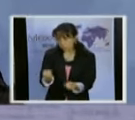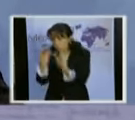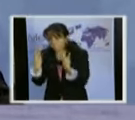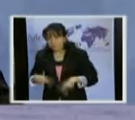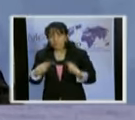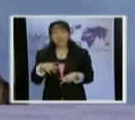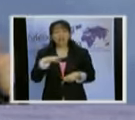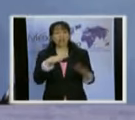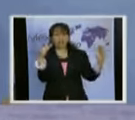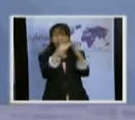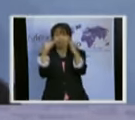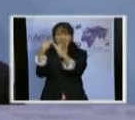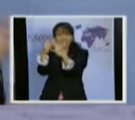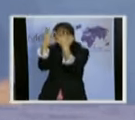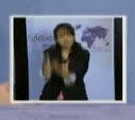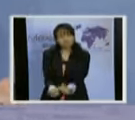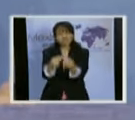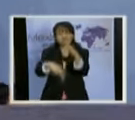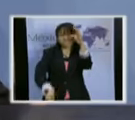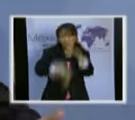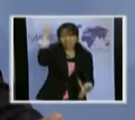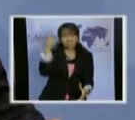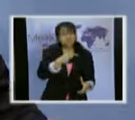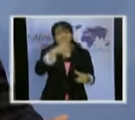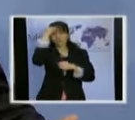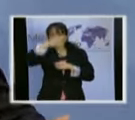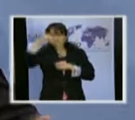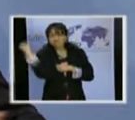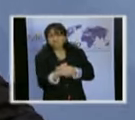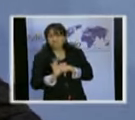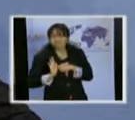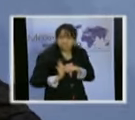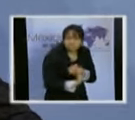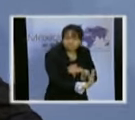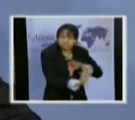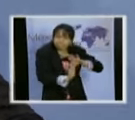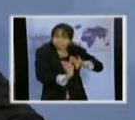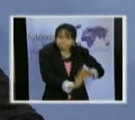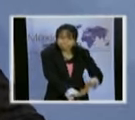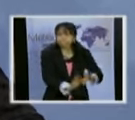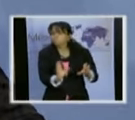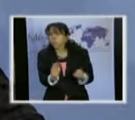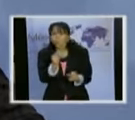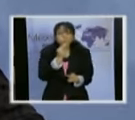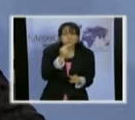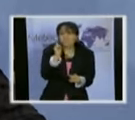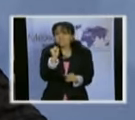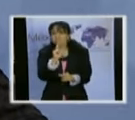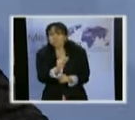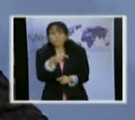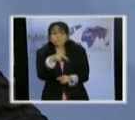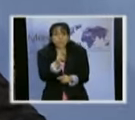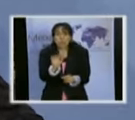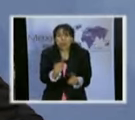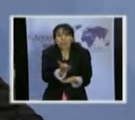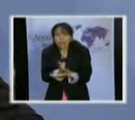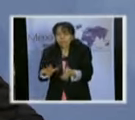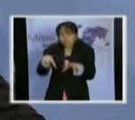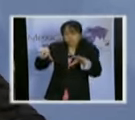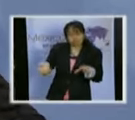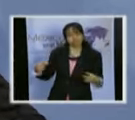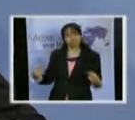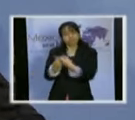vacías, abandonadas, subutilizadas, no utilizadas, a la vez que tenemos gente que necesita un lugar donde vivir, y esta política ha